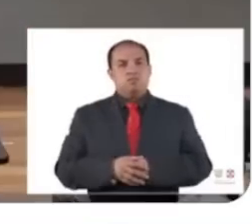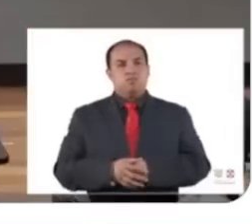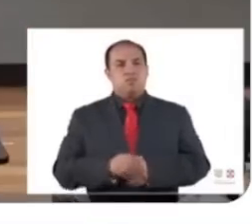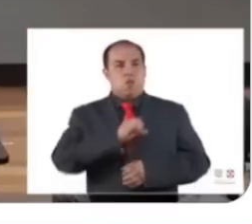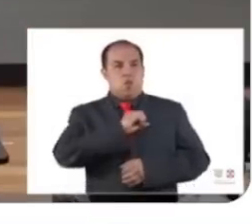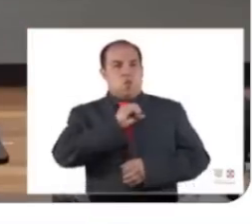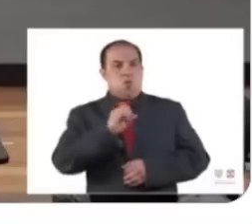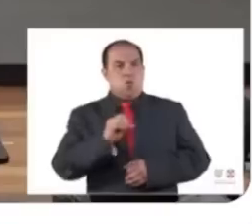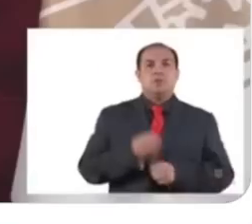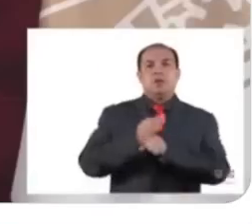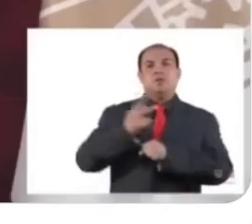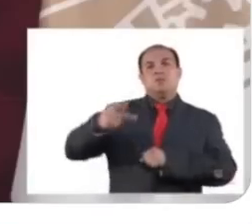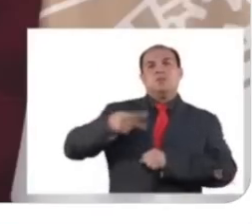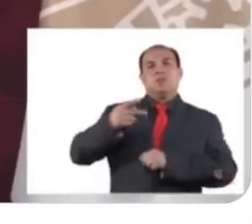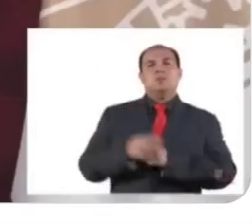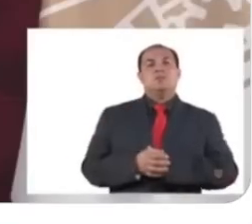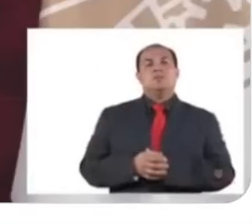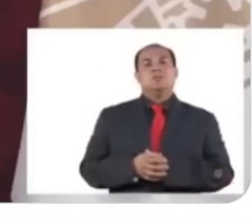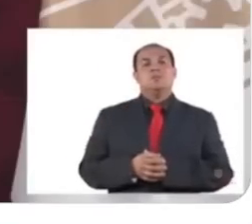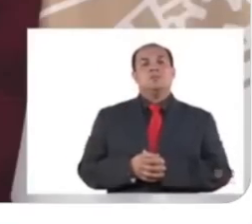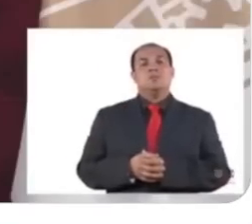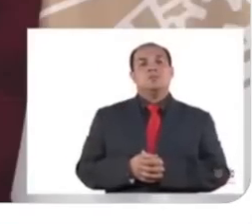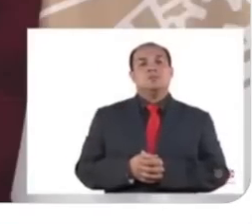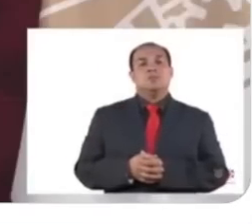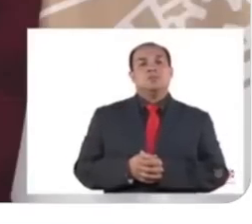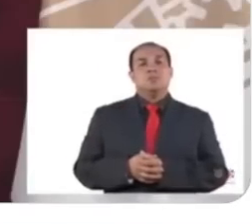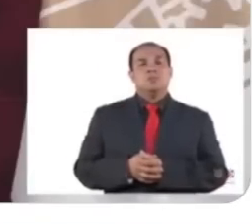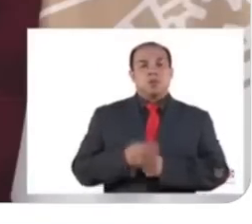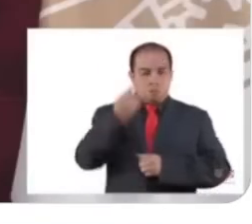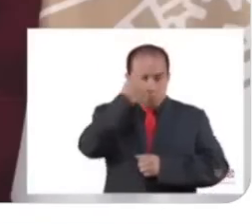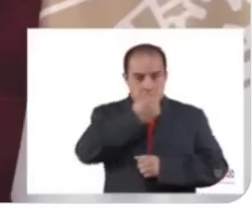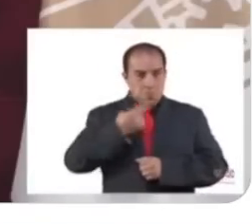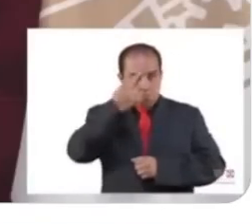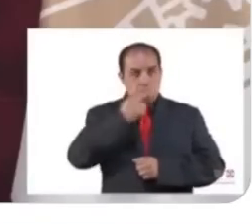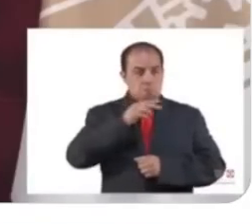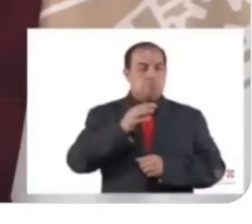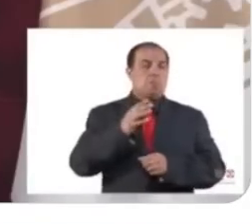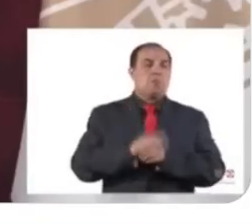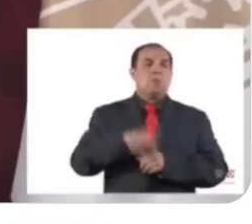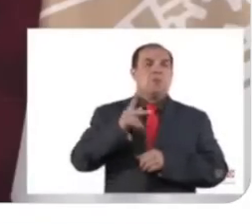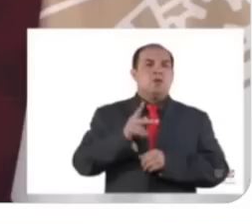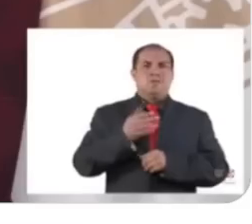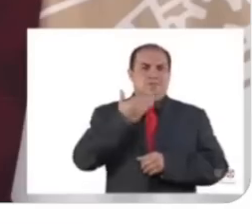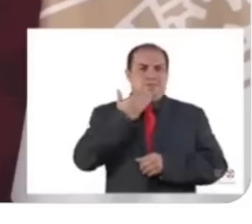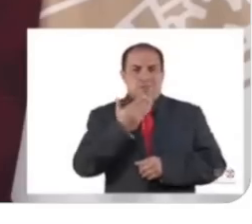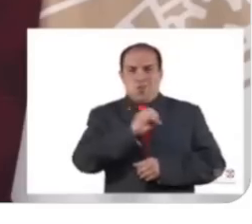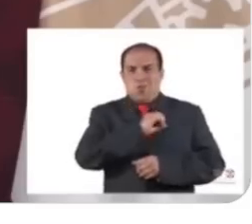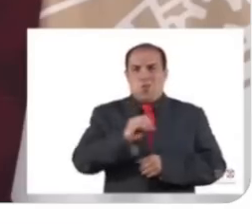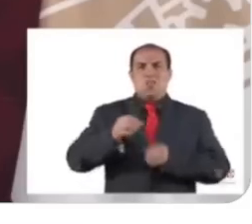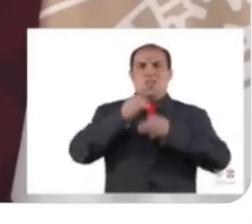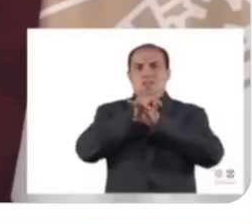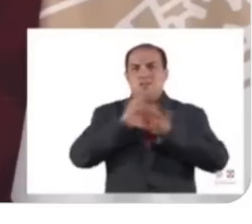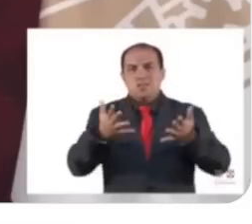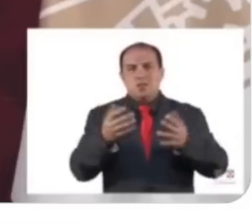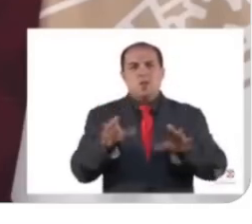un día sí y el otro también en su contra, porque saben que es una de las posibles candidatas, precandidatas